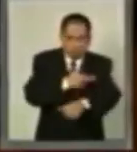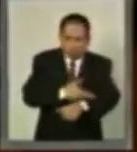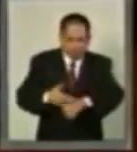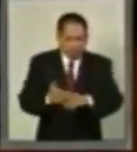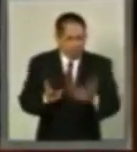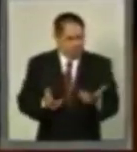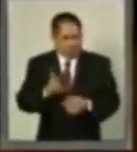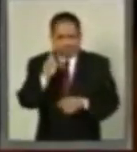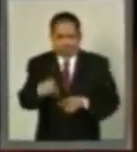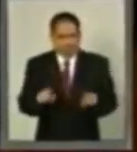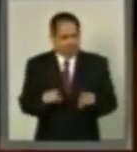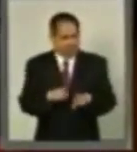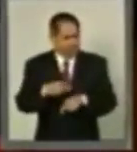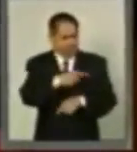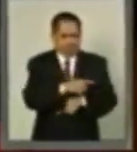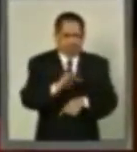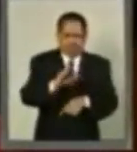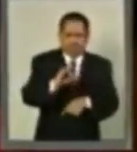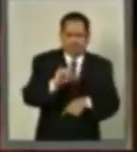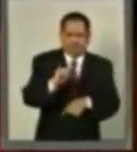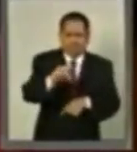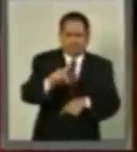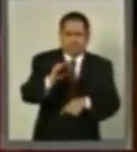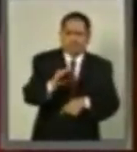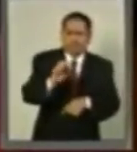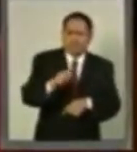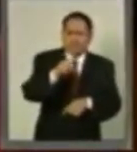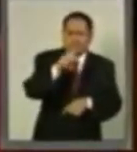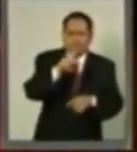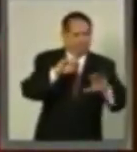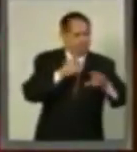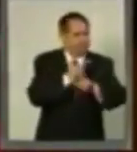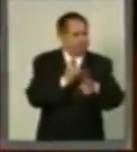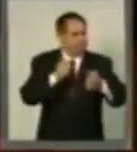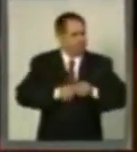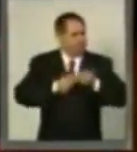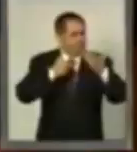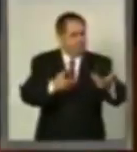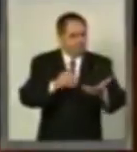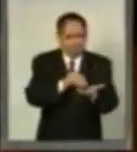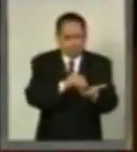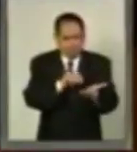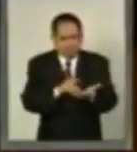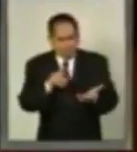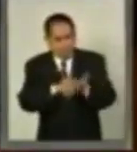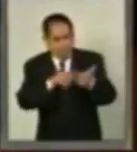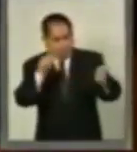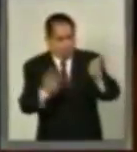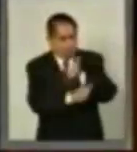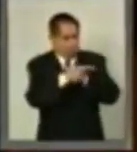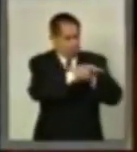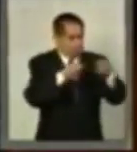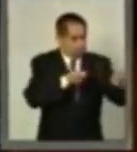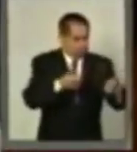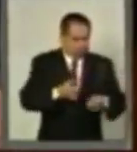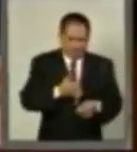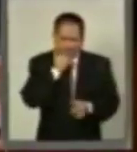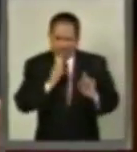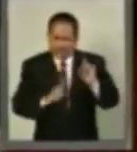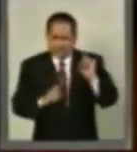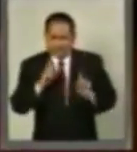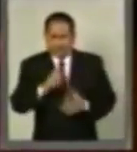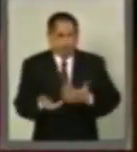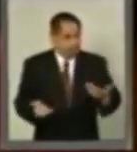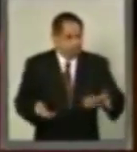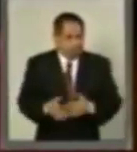al igual que la Fiscalía para la Atención de Delitos contra la Libertad de Expresión que está bajo su mandato. Y se tiene